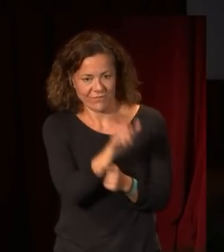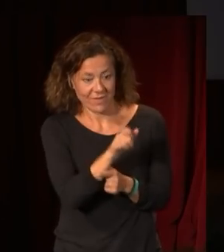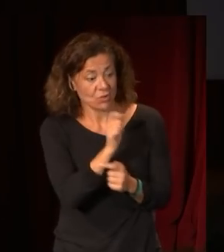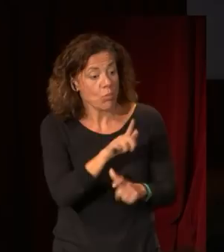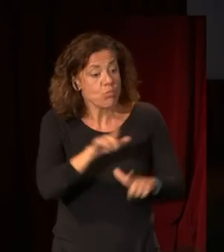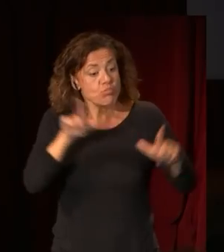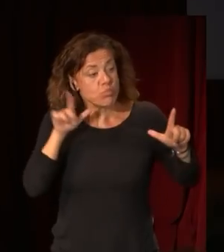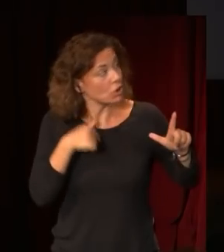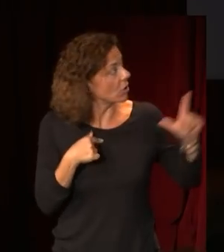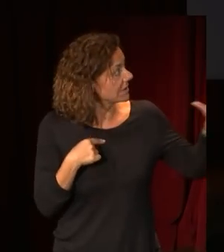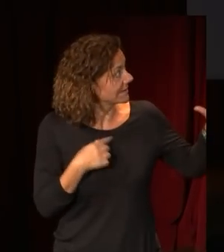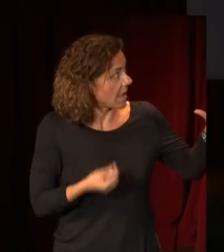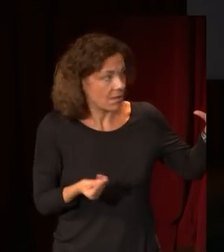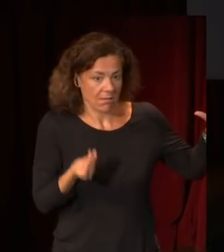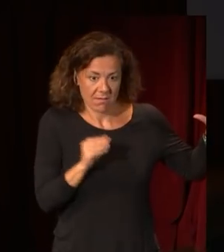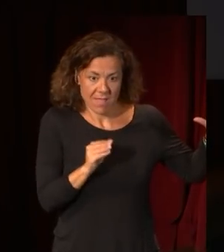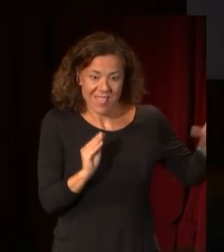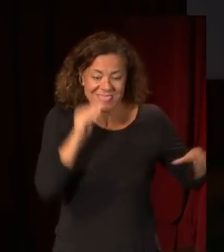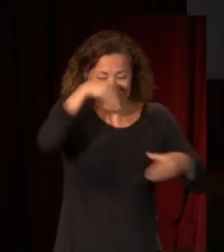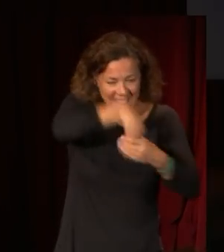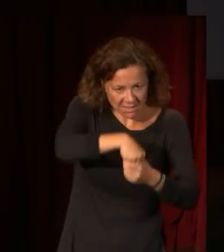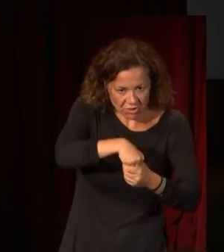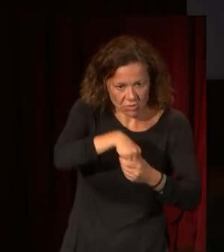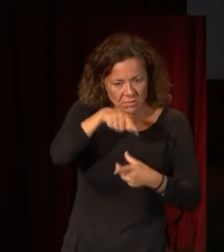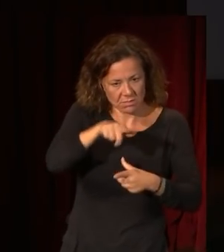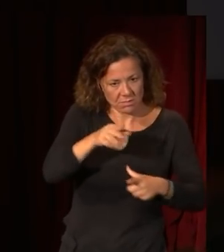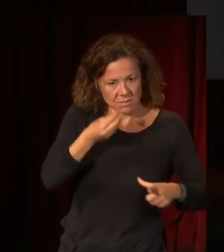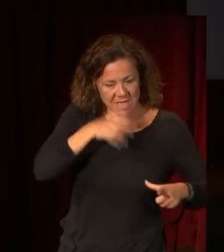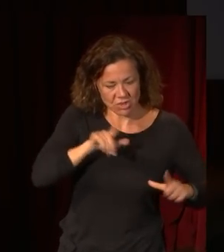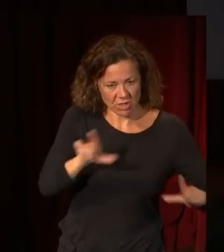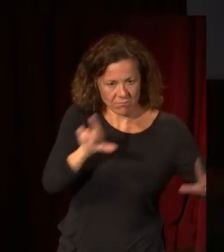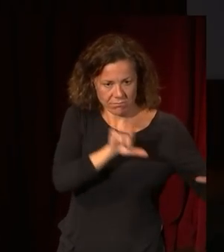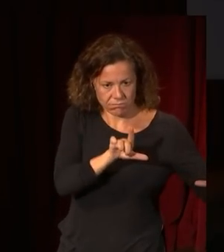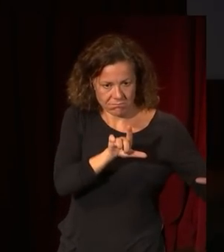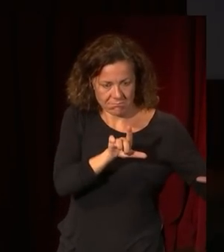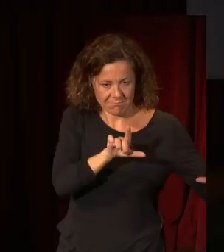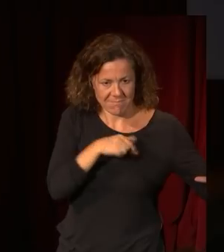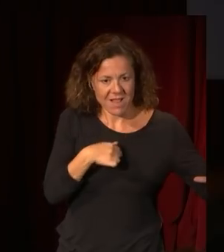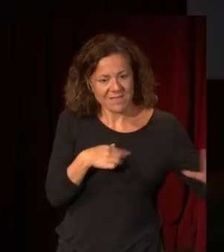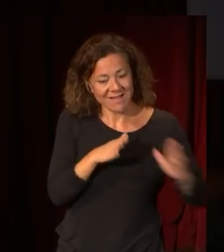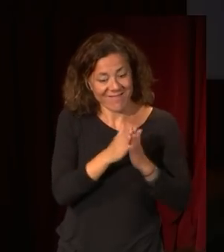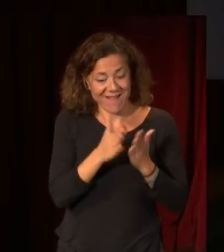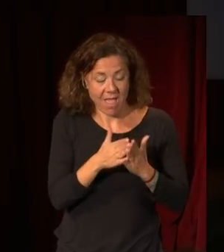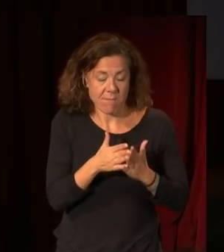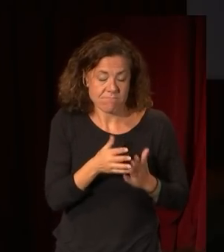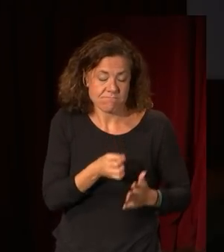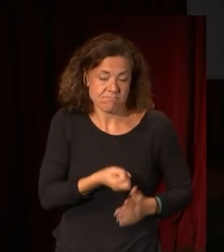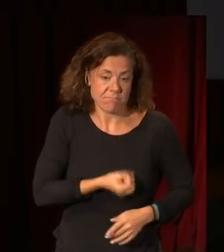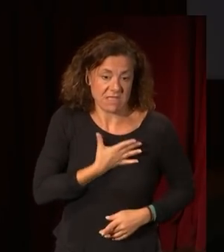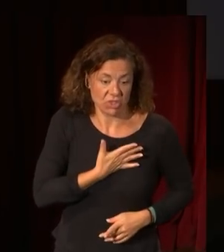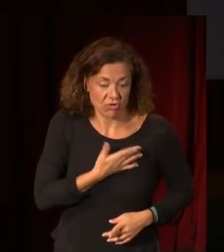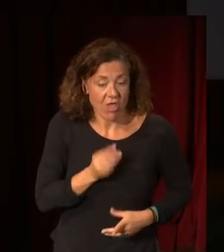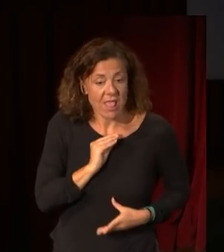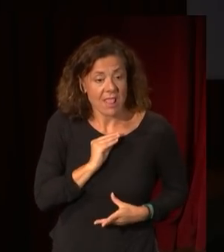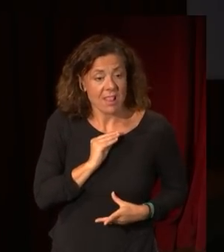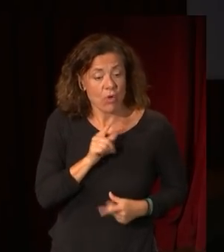protagonista más de este acontecimiento evangélico que este acontecimiento de la pasión dentro